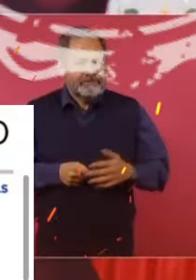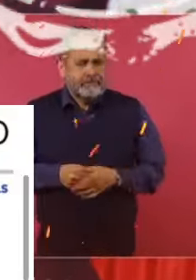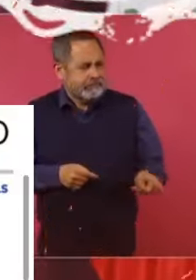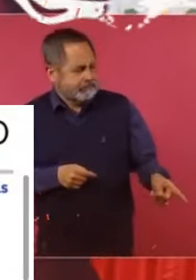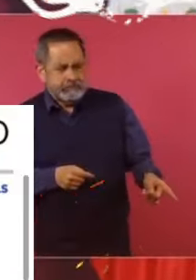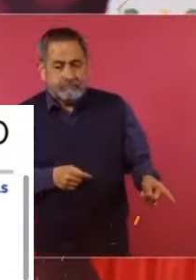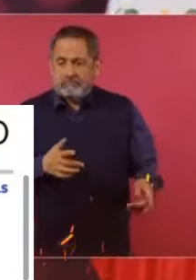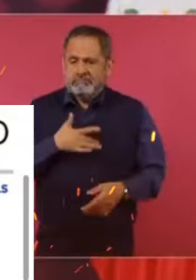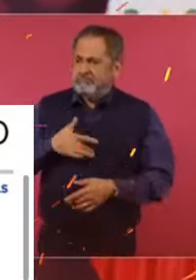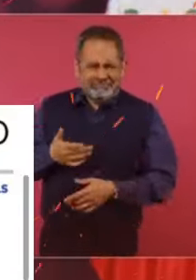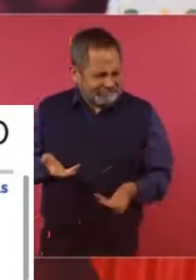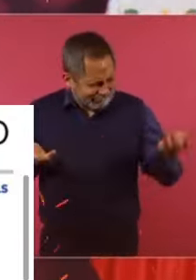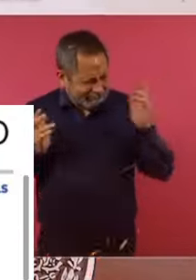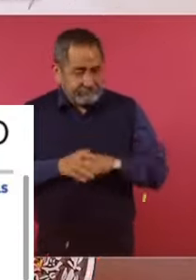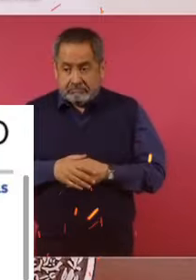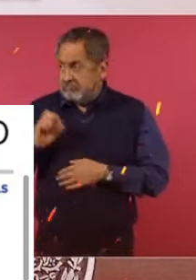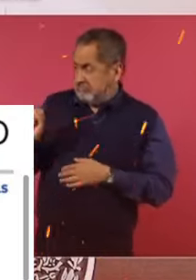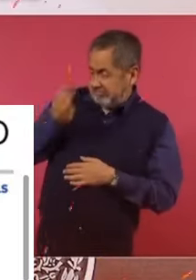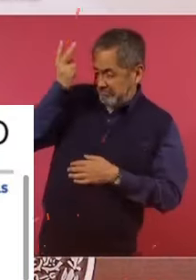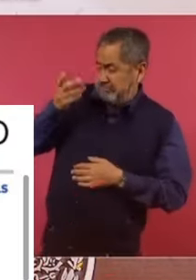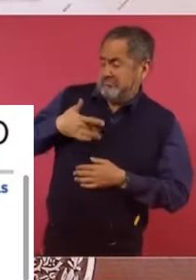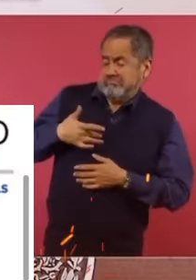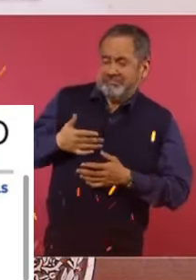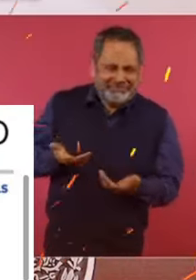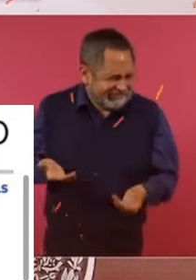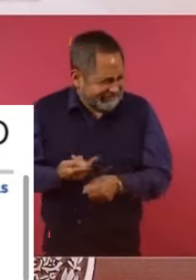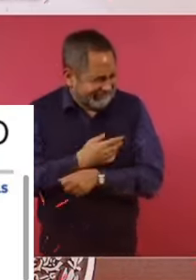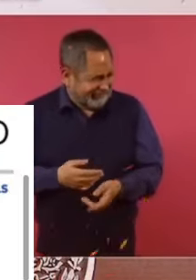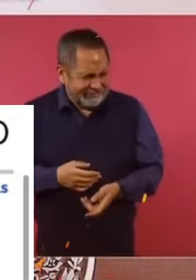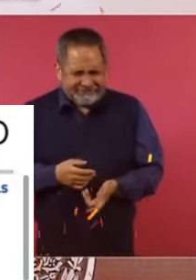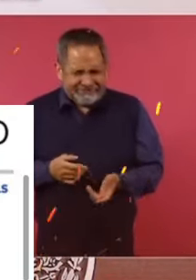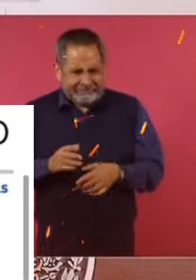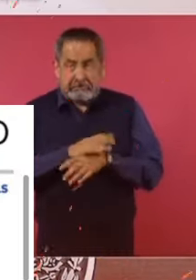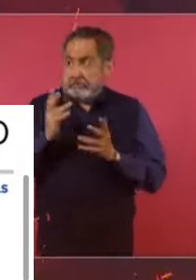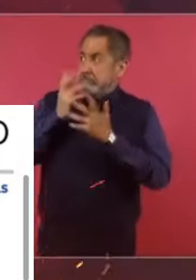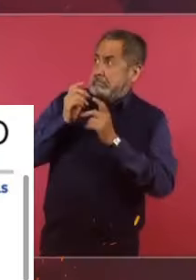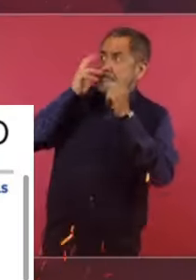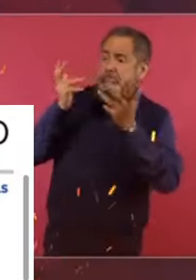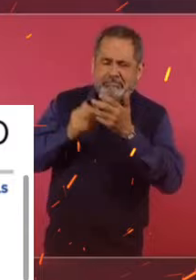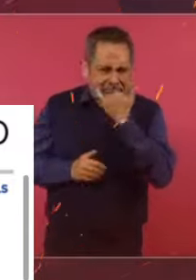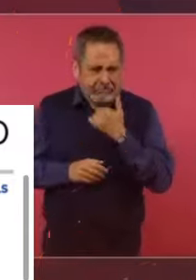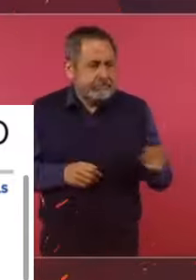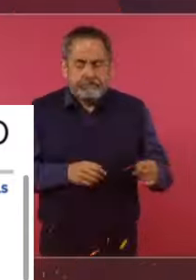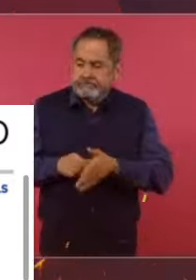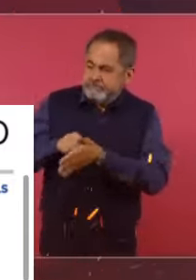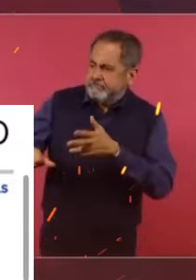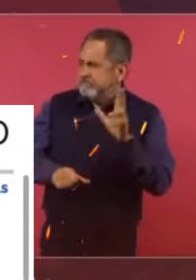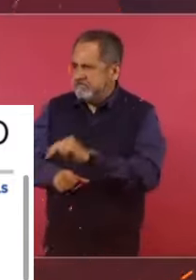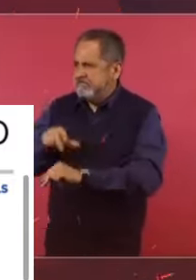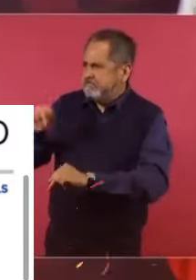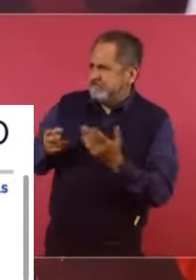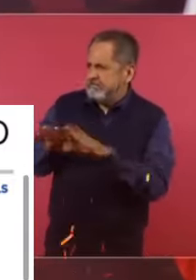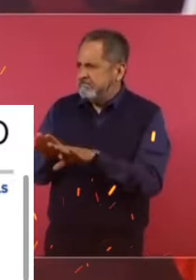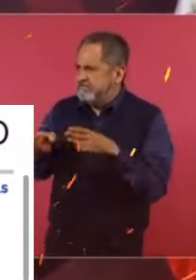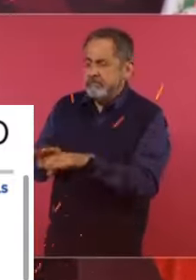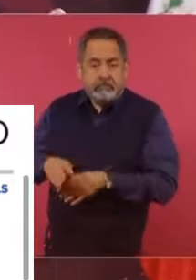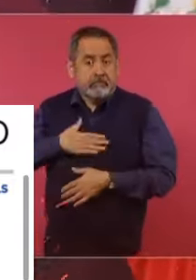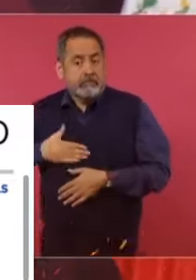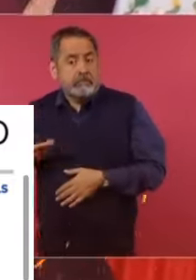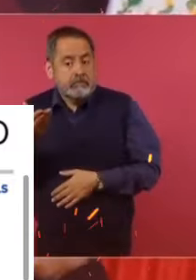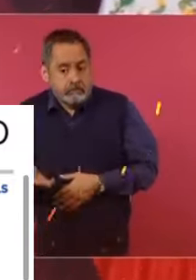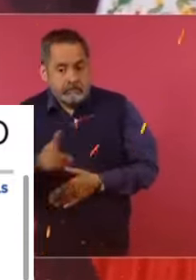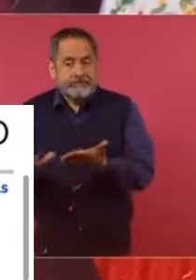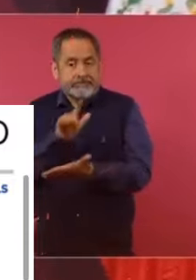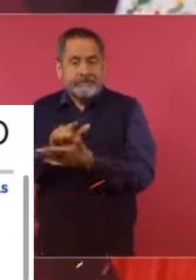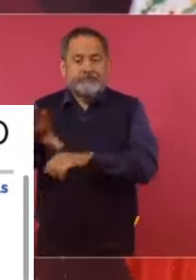¿Qué se sienten ahora? Están ofendidos. Sorprendidos. Empiezan a bloquear. Enviamos la